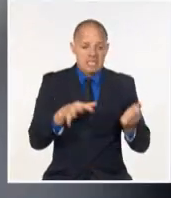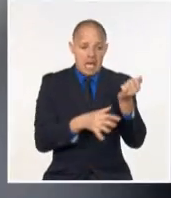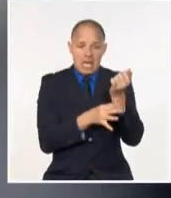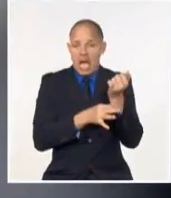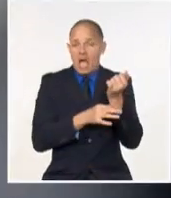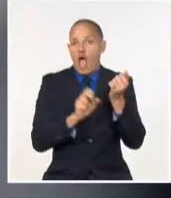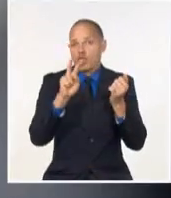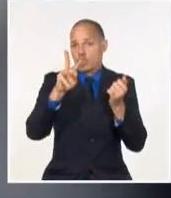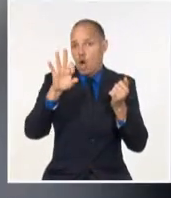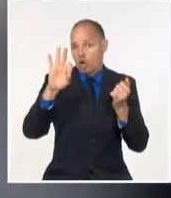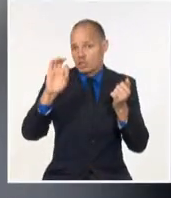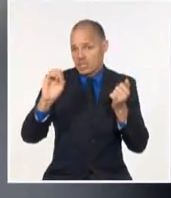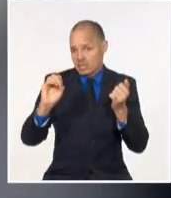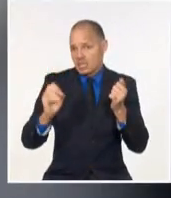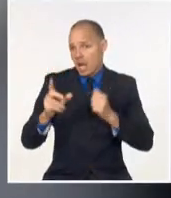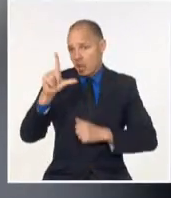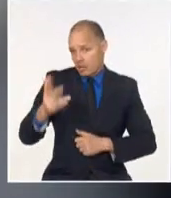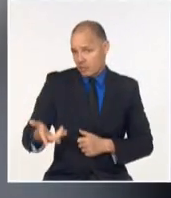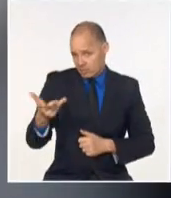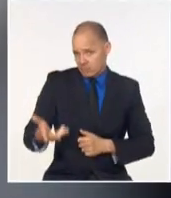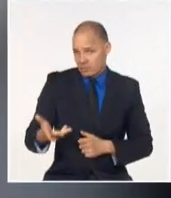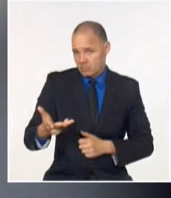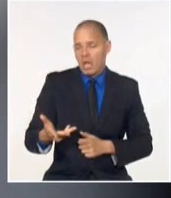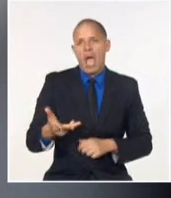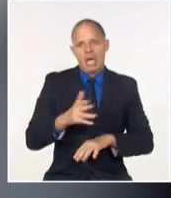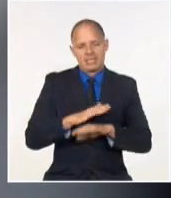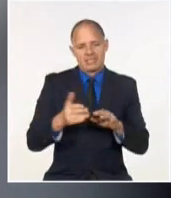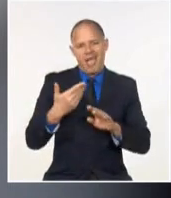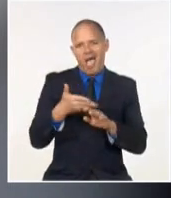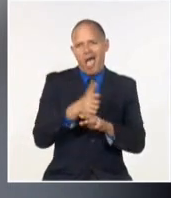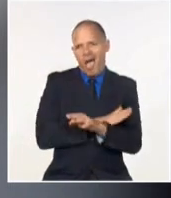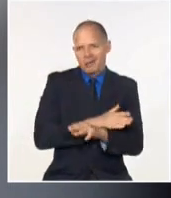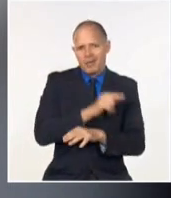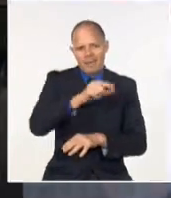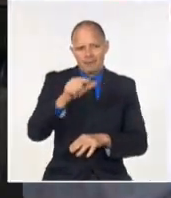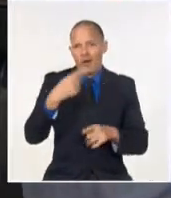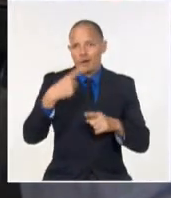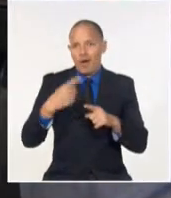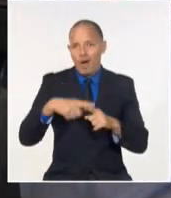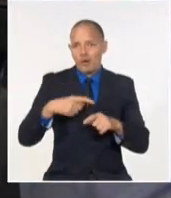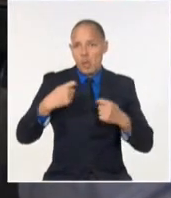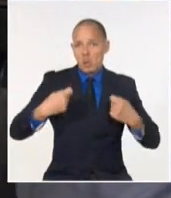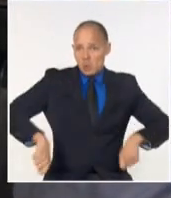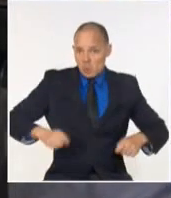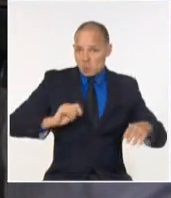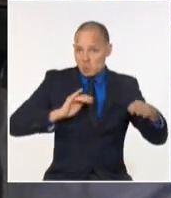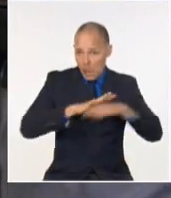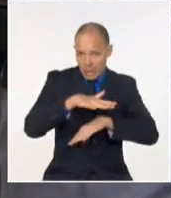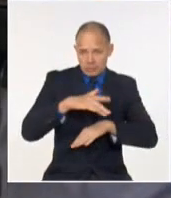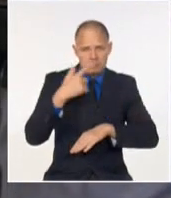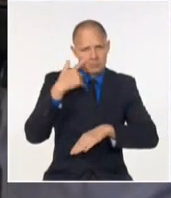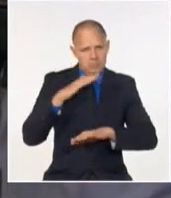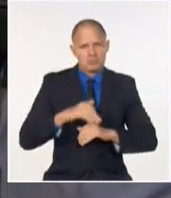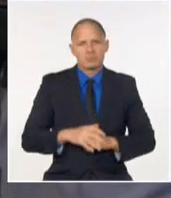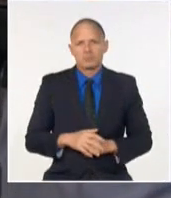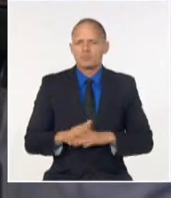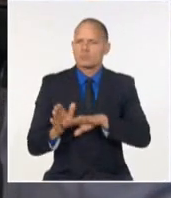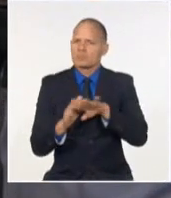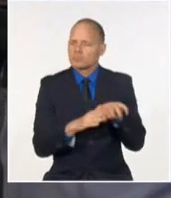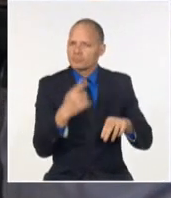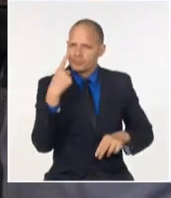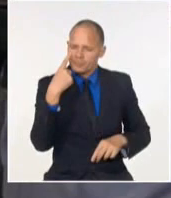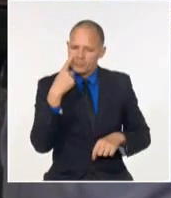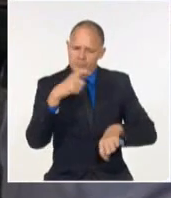limpia, pero antes los involucrados habían intentado darse a la fuga. Estamos hablando de que sobre las 11 de la